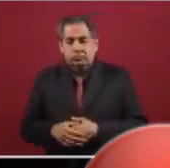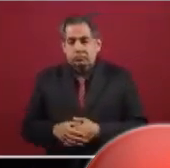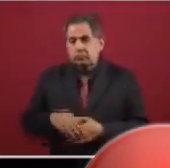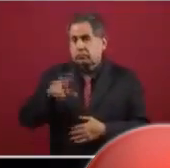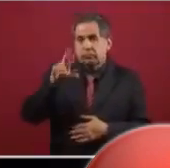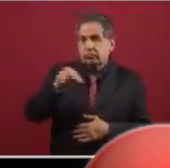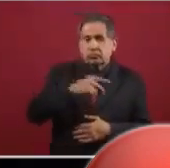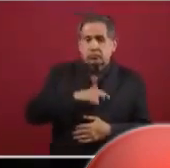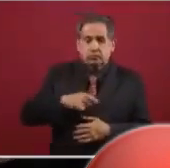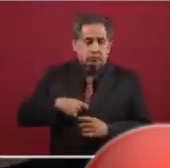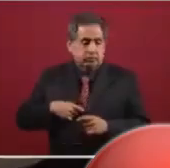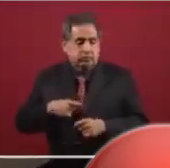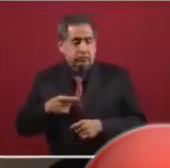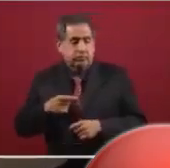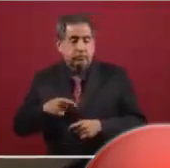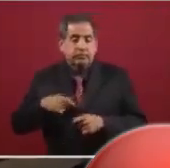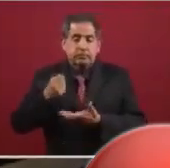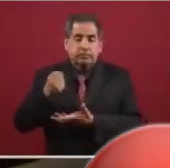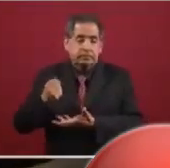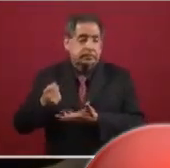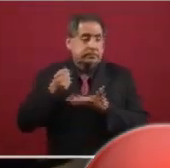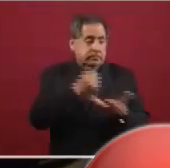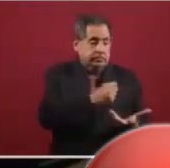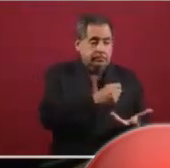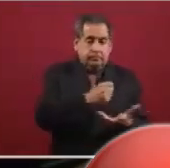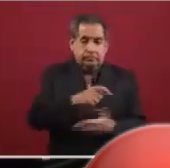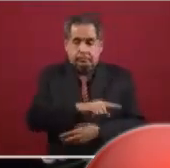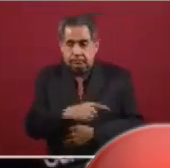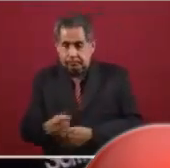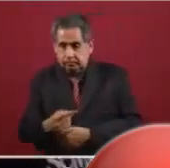dinero por todas las instancias gubernamentales,